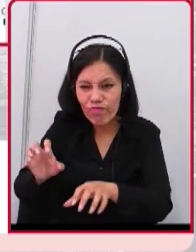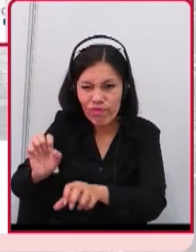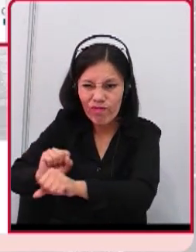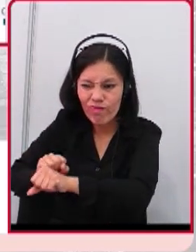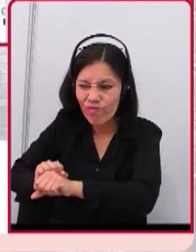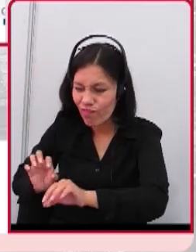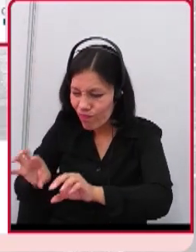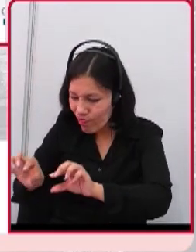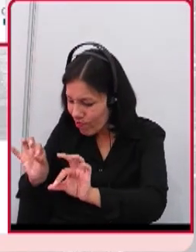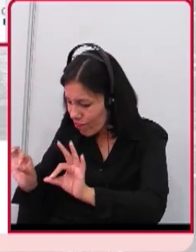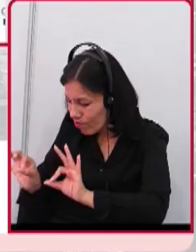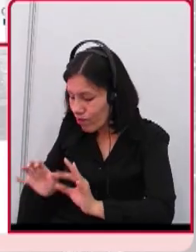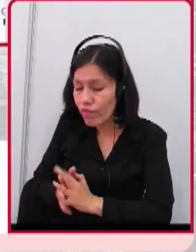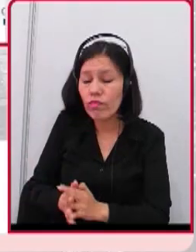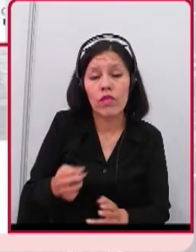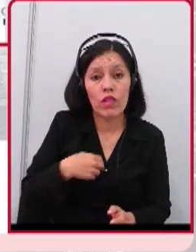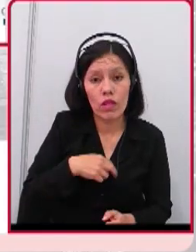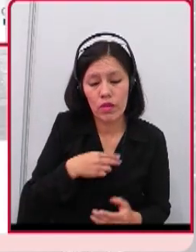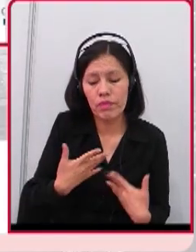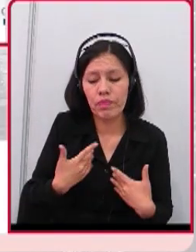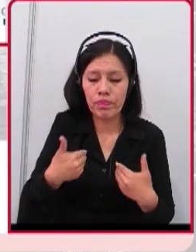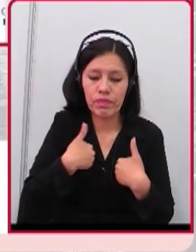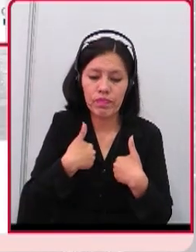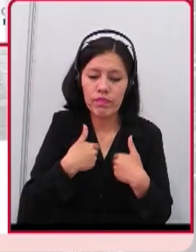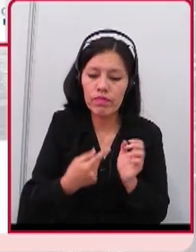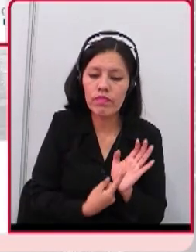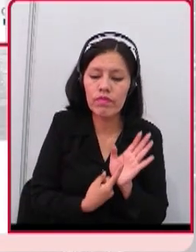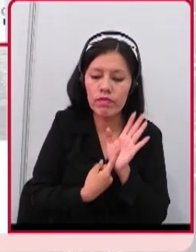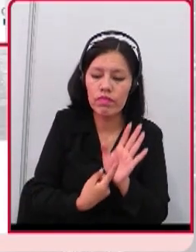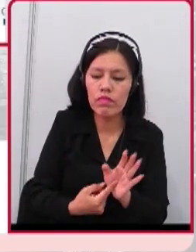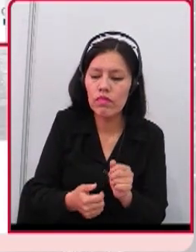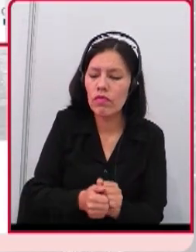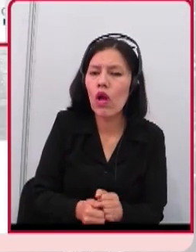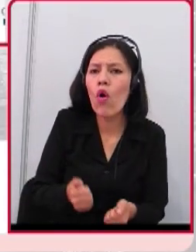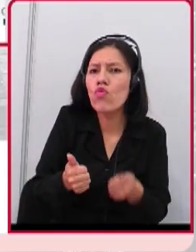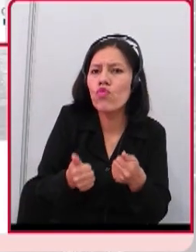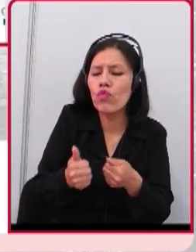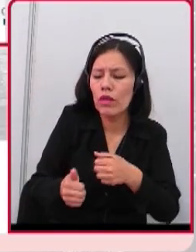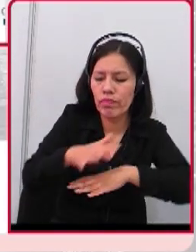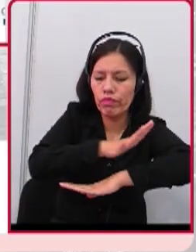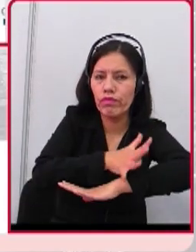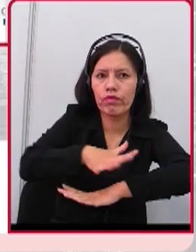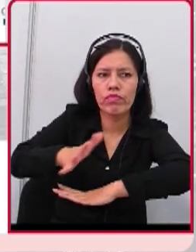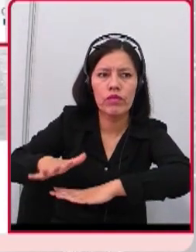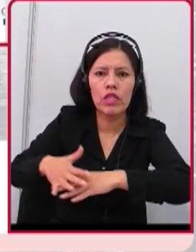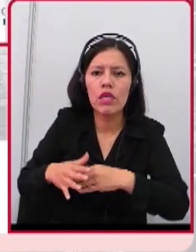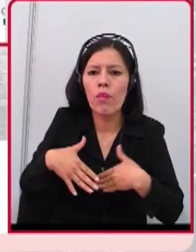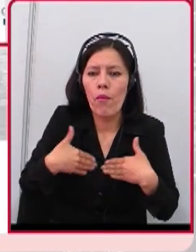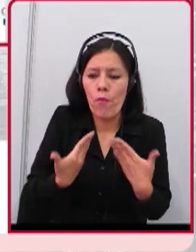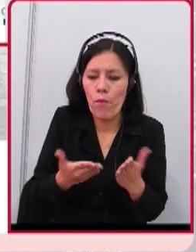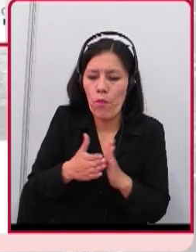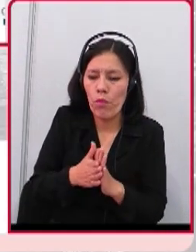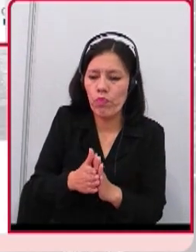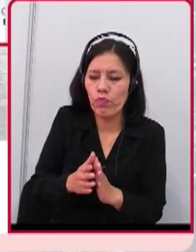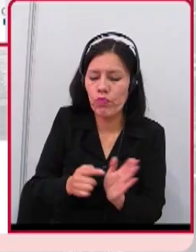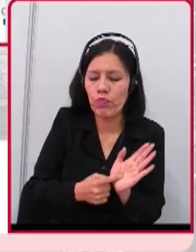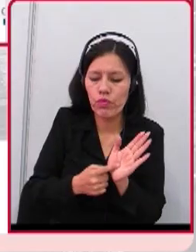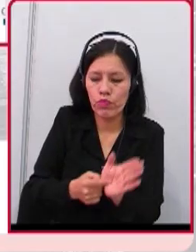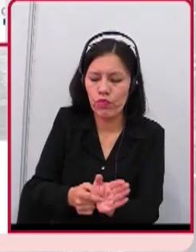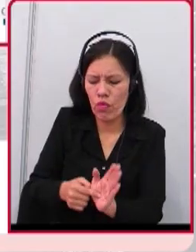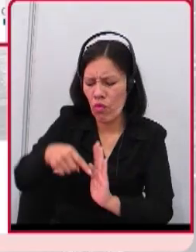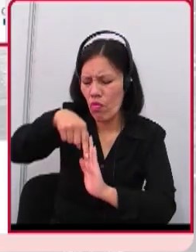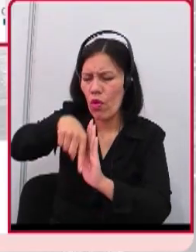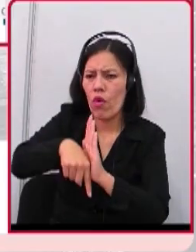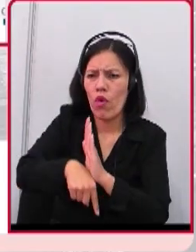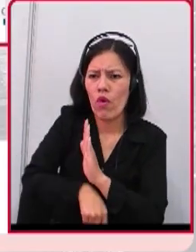es determinar el litocap a nivel de superficie y poderlo proyectar a profundidades donde actualmente tenemos la operación